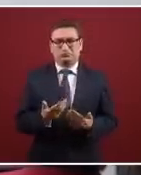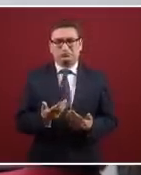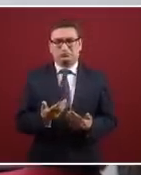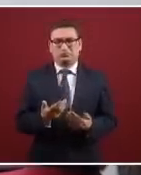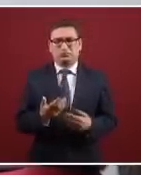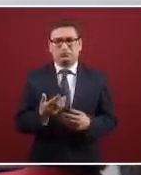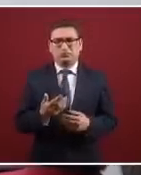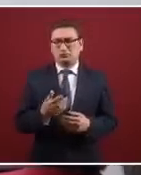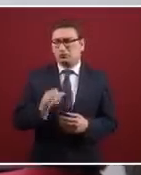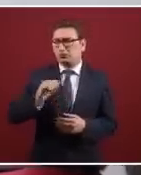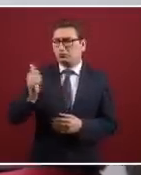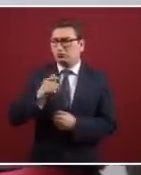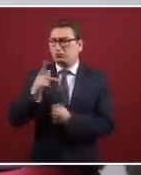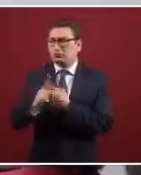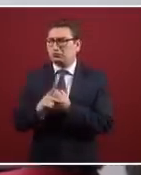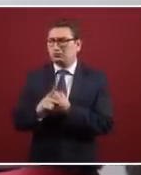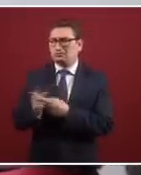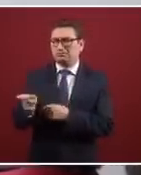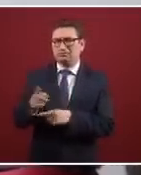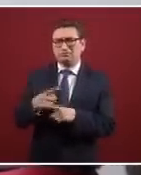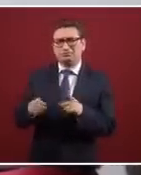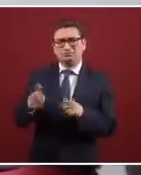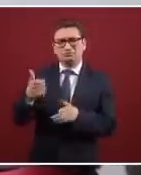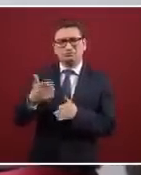que en otras partes?